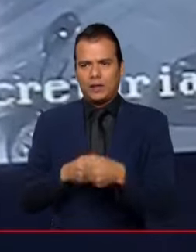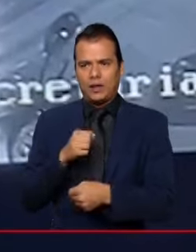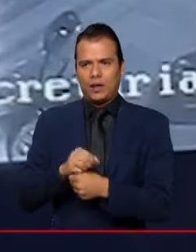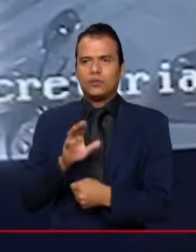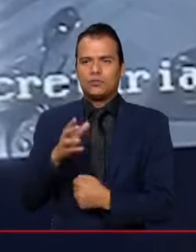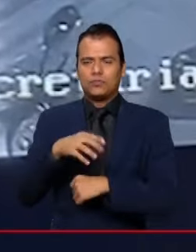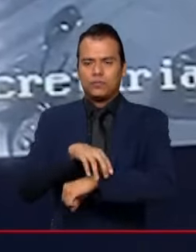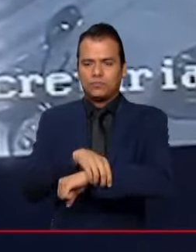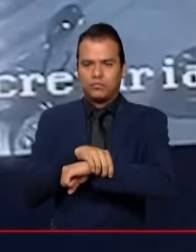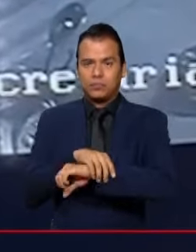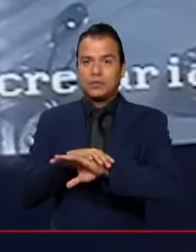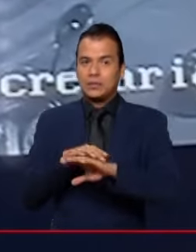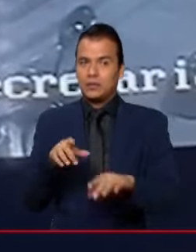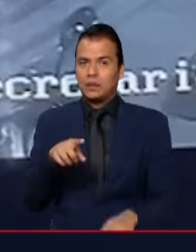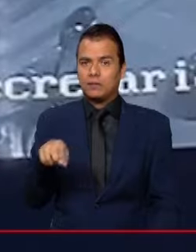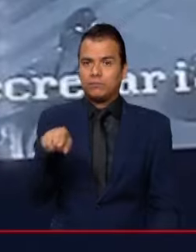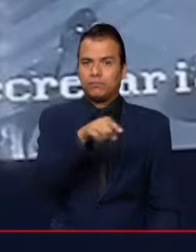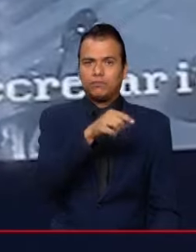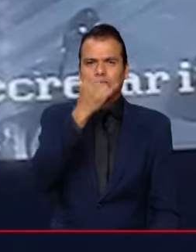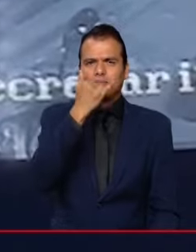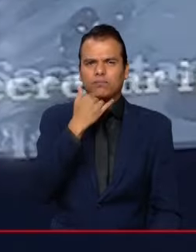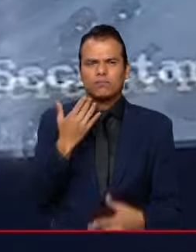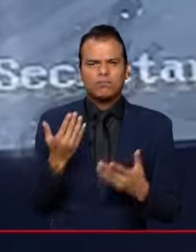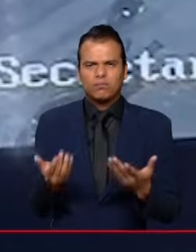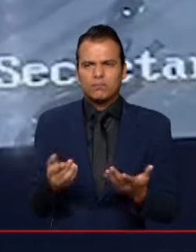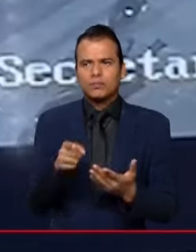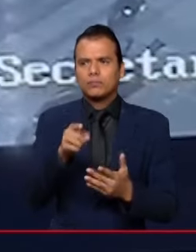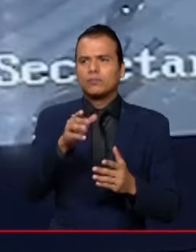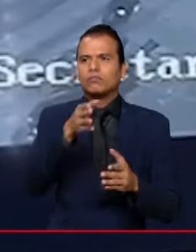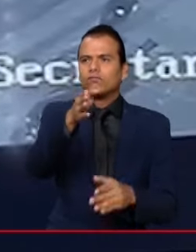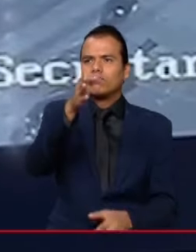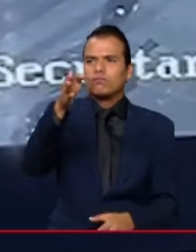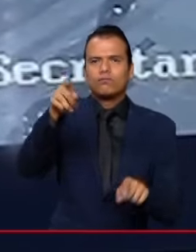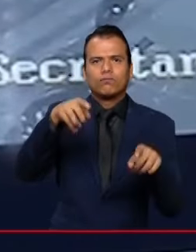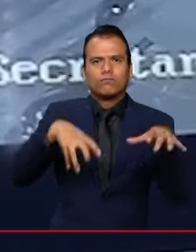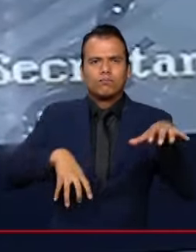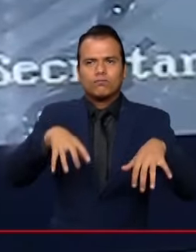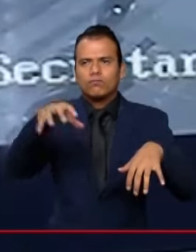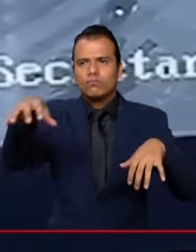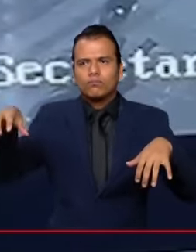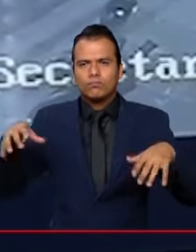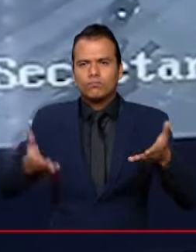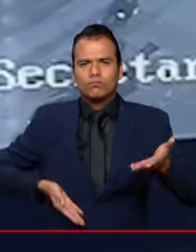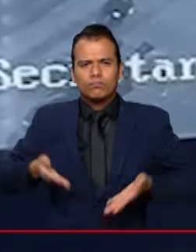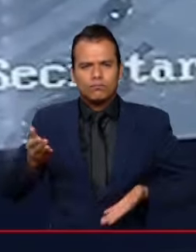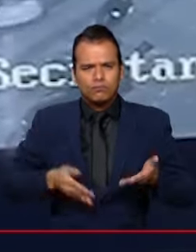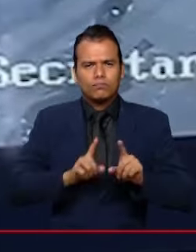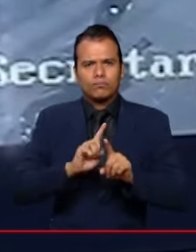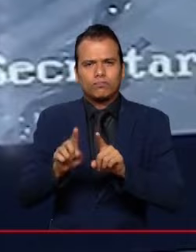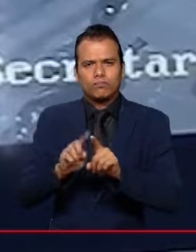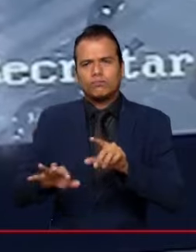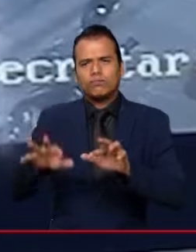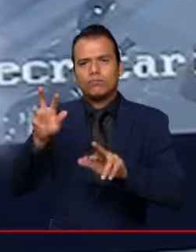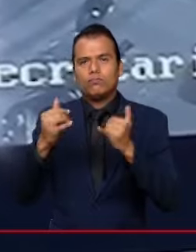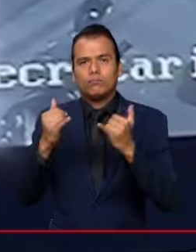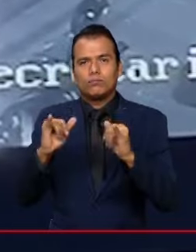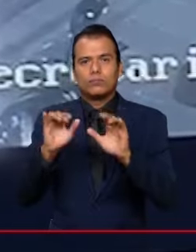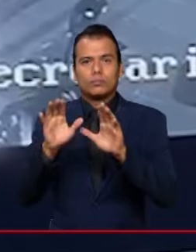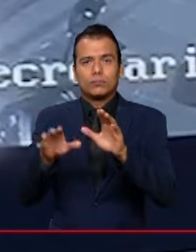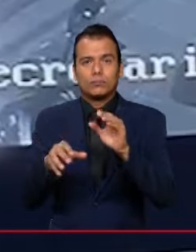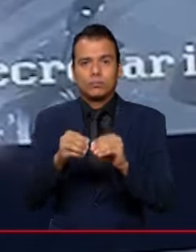actores criminales dedicados al hurto, sobre todo a establecimientos abiertos al público en Cali. Destacar que